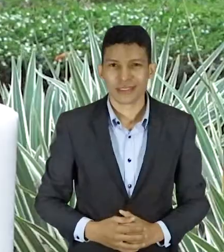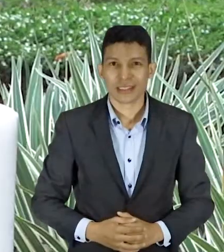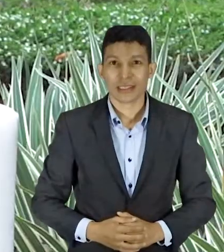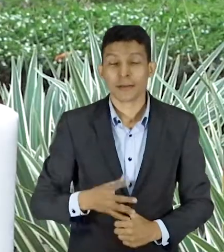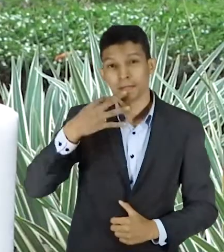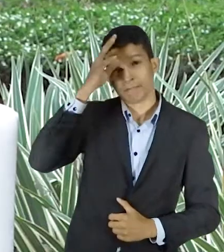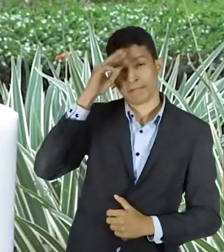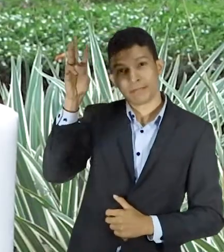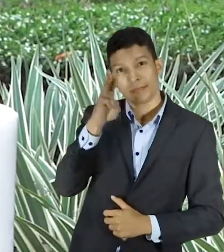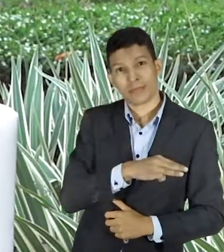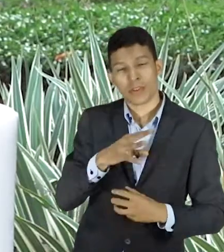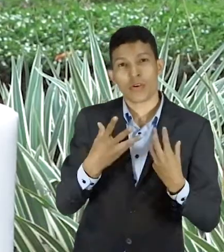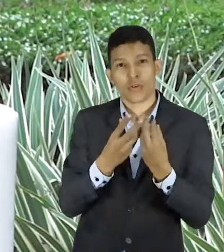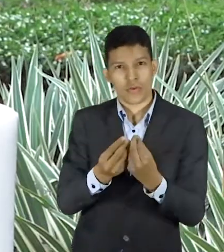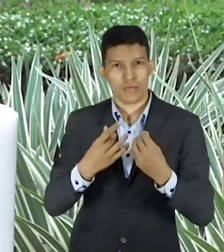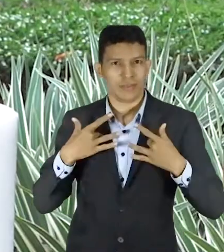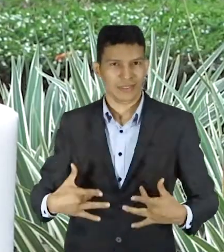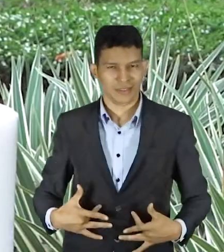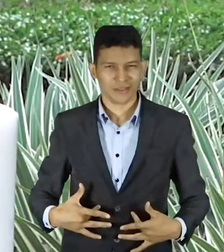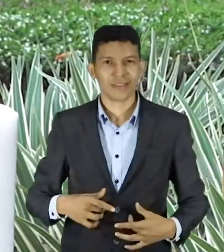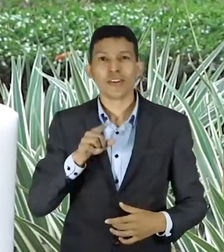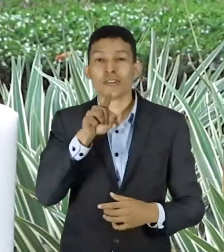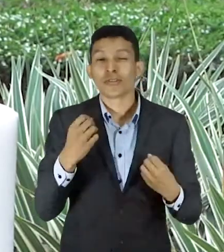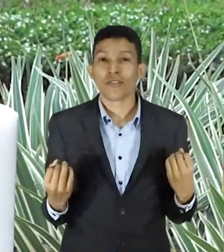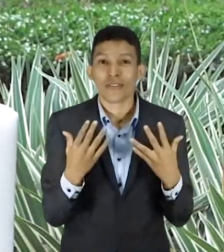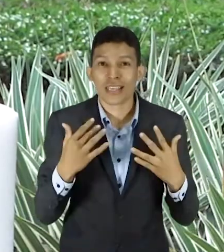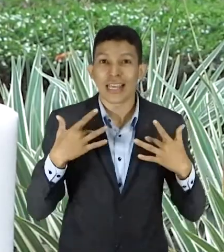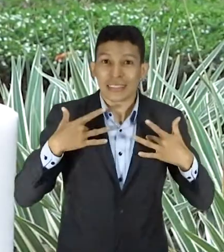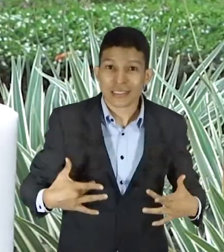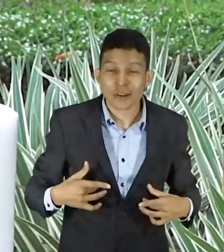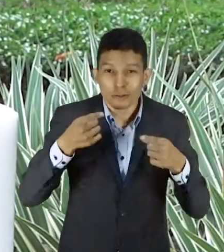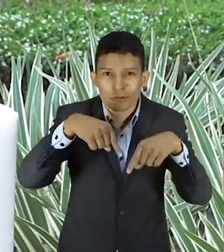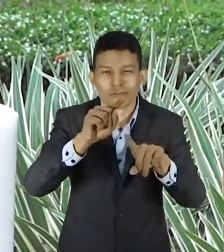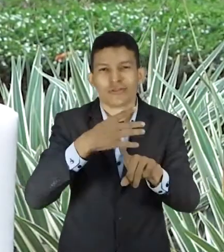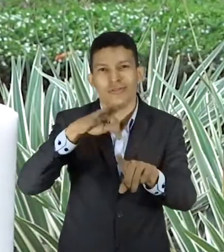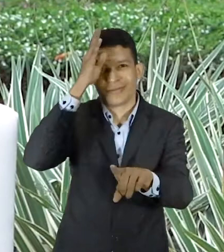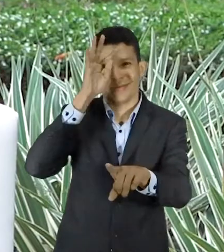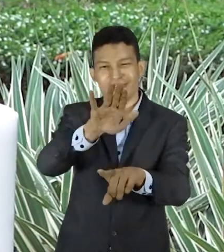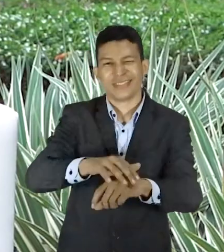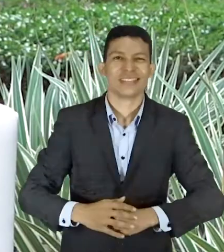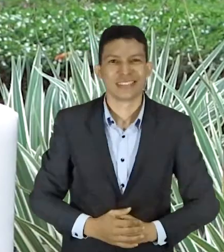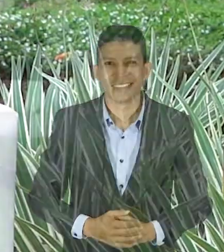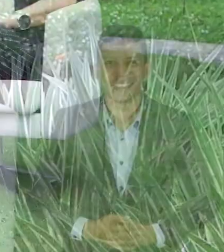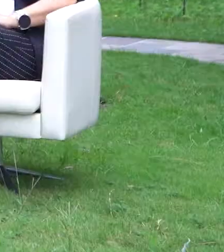emisión. Clínica Imbanaco, Grupo Quirón Salud. Tu vida, tu salud, tu clínica.